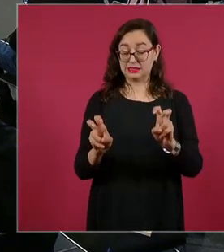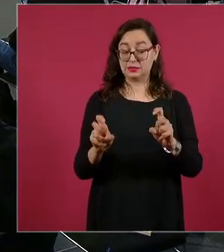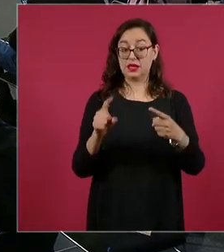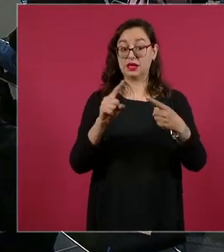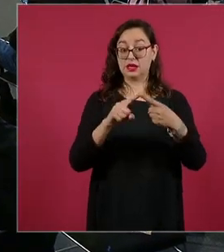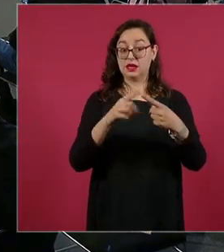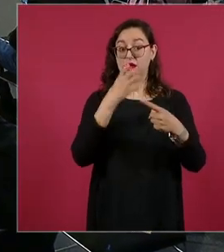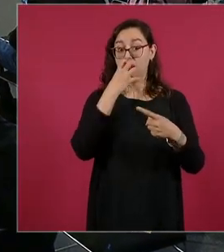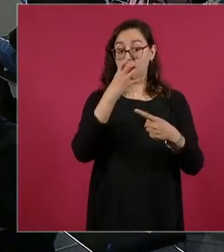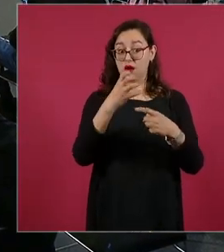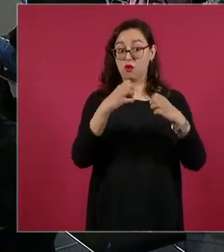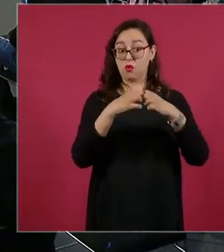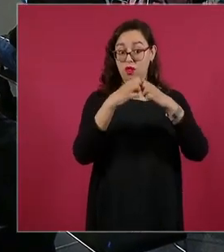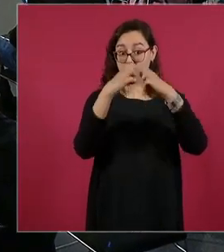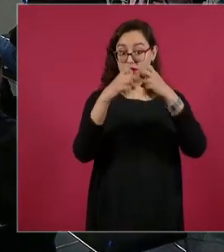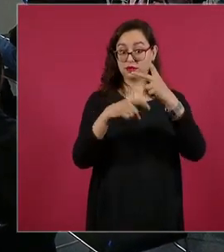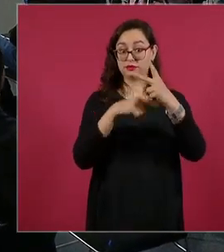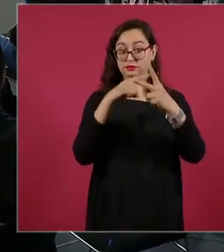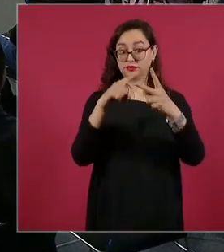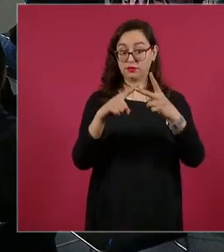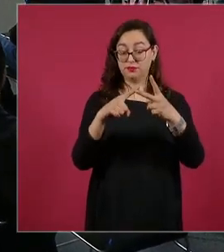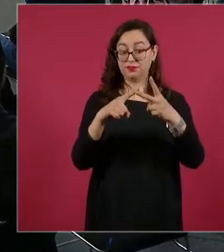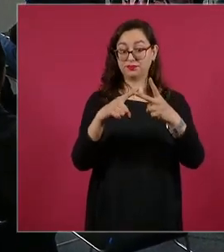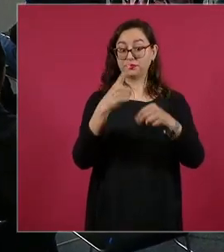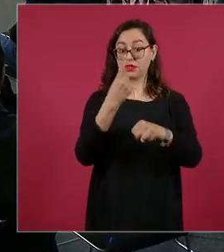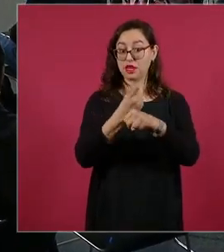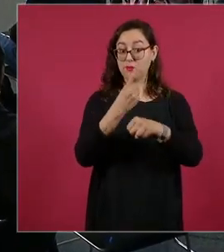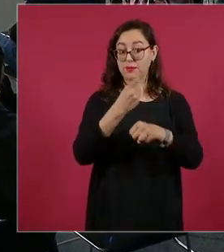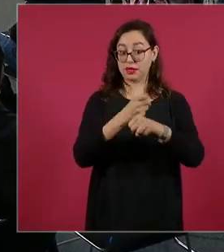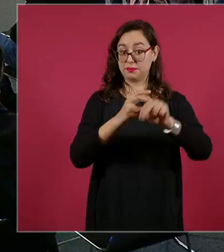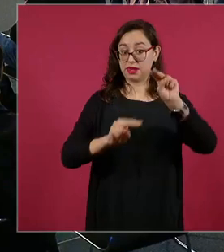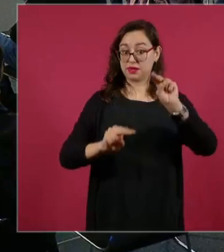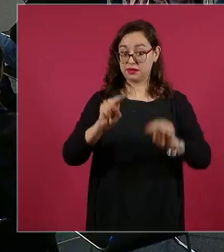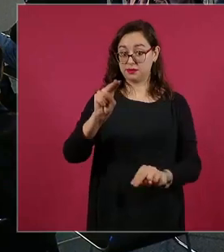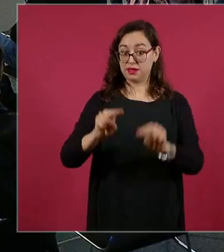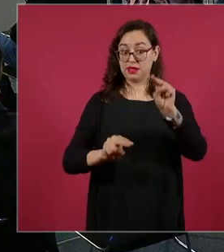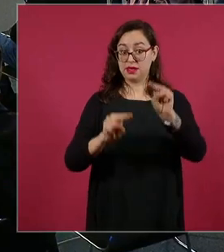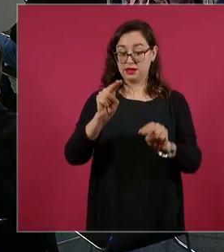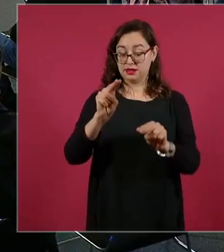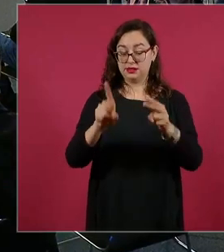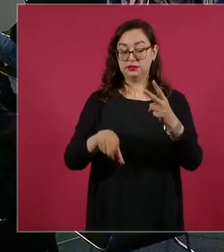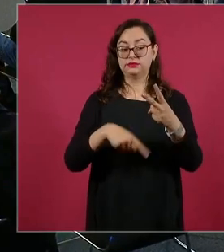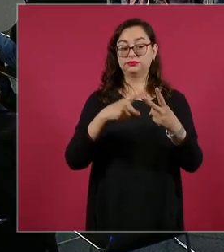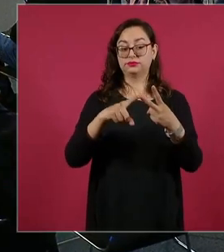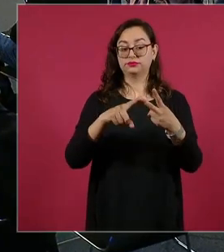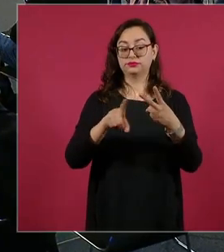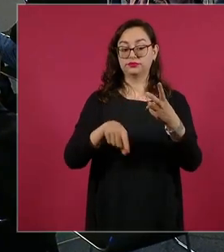atención médica de primer nivel para todos